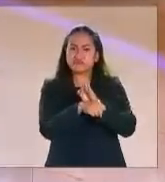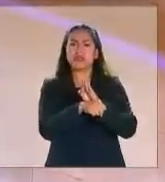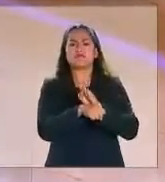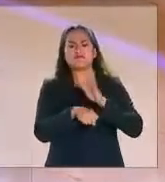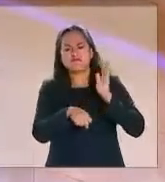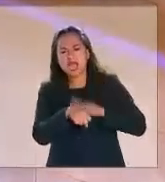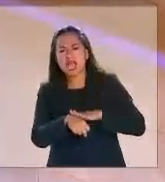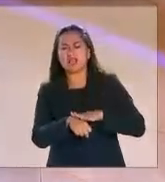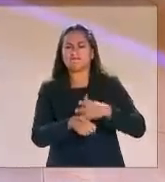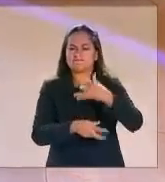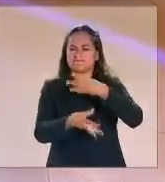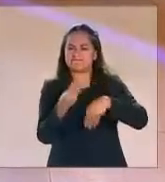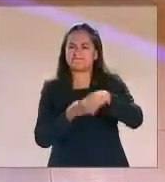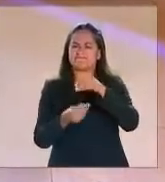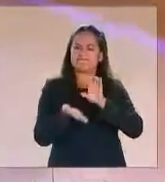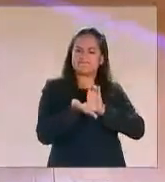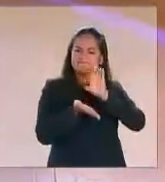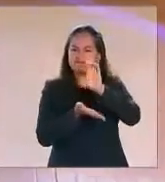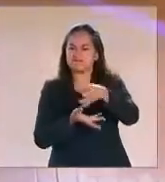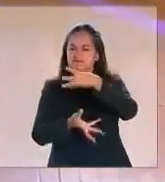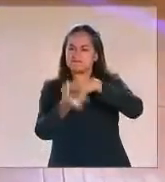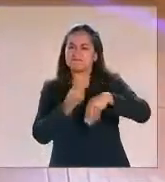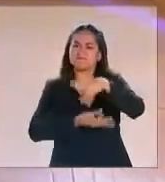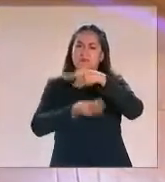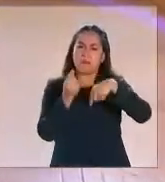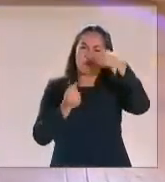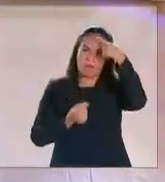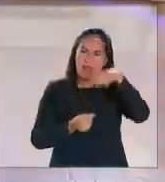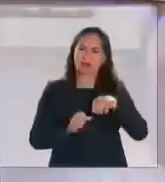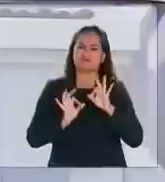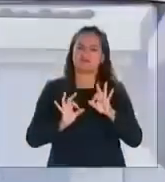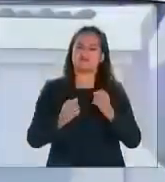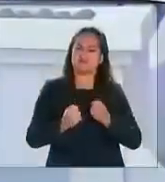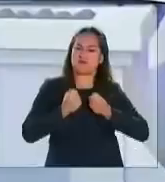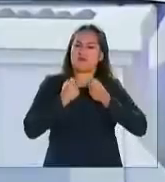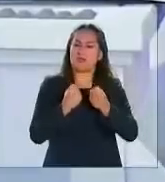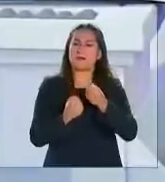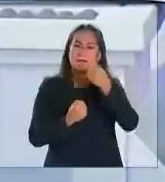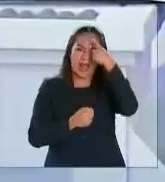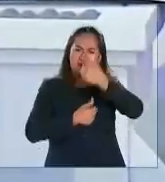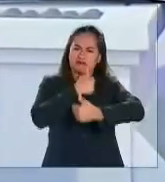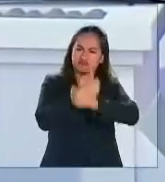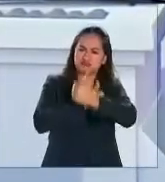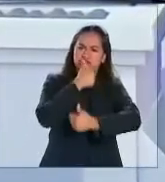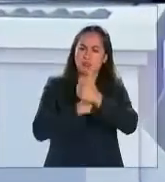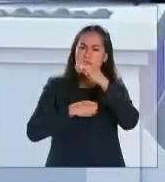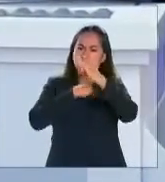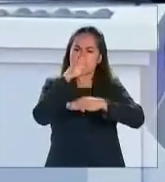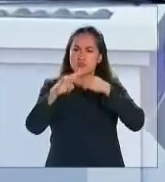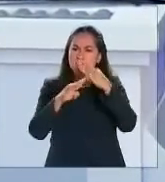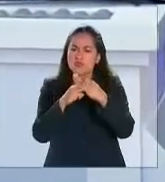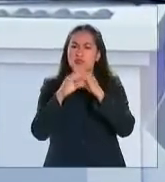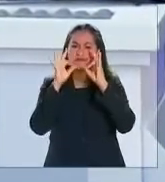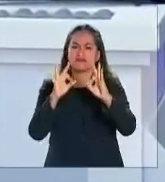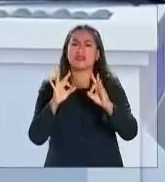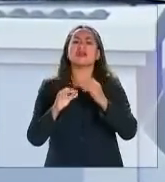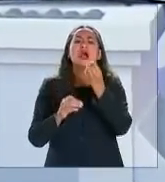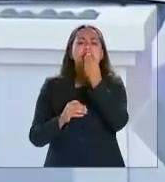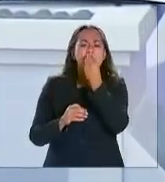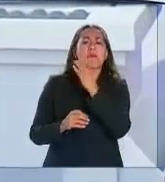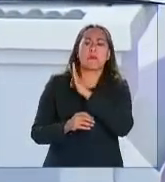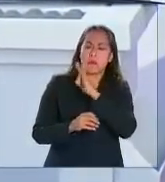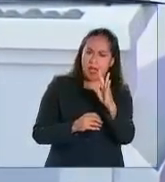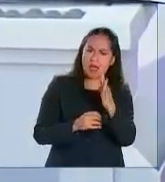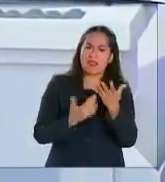subsidiar el campo mexicano para potenciarlo y poder competir con las economías del mundo en el tema de los alimentos y hay que